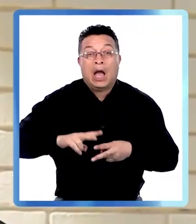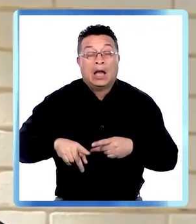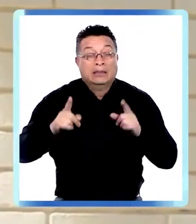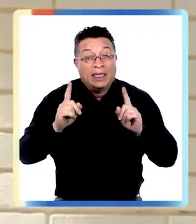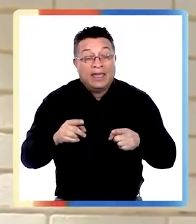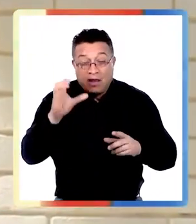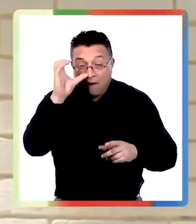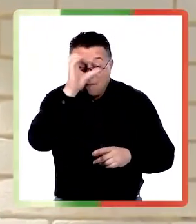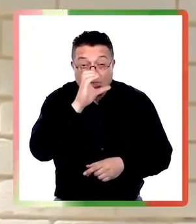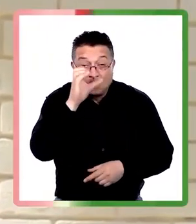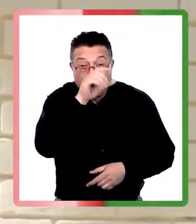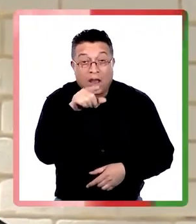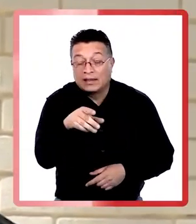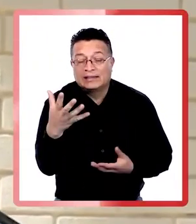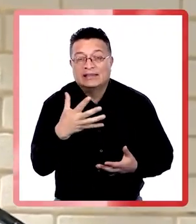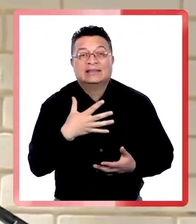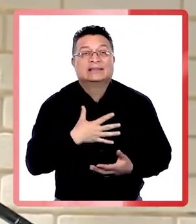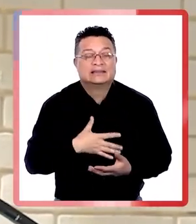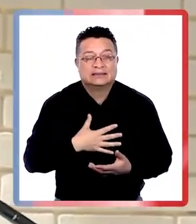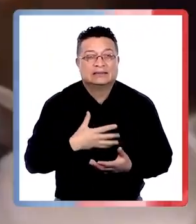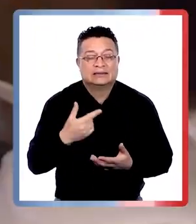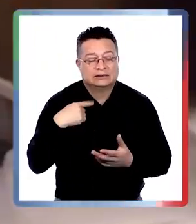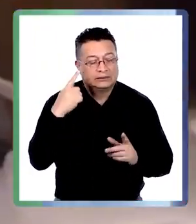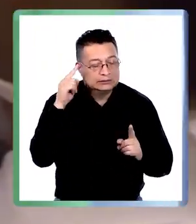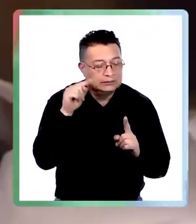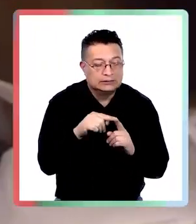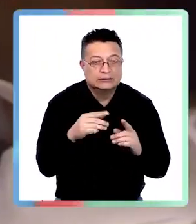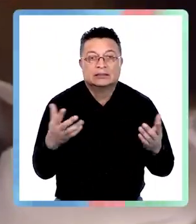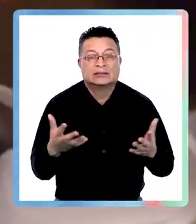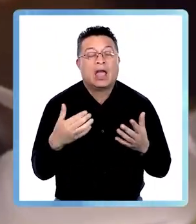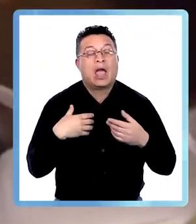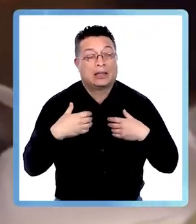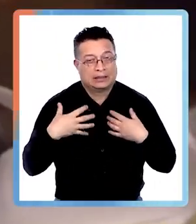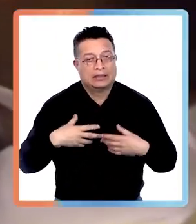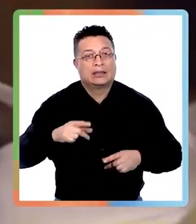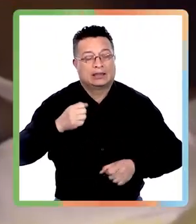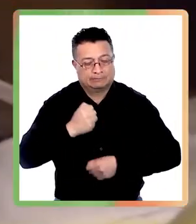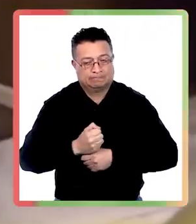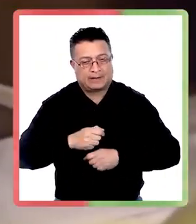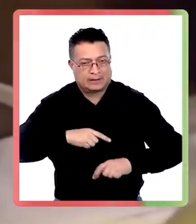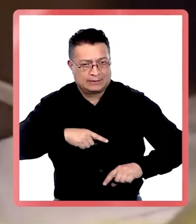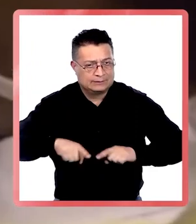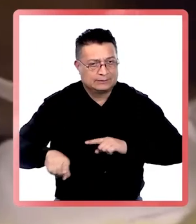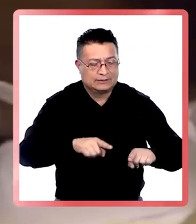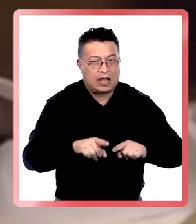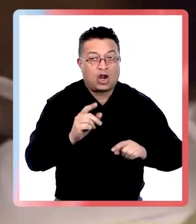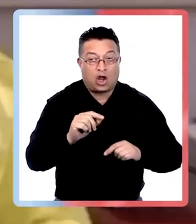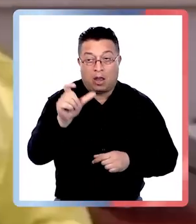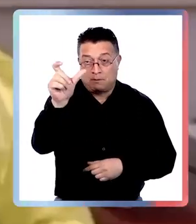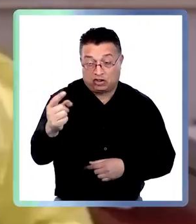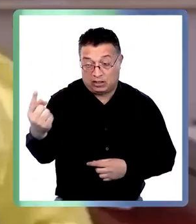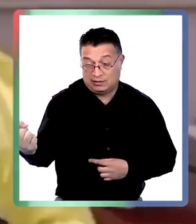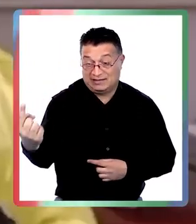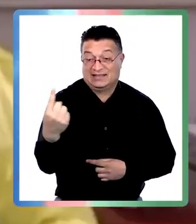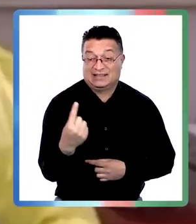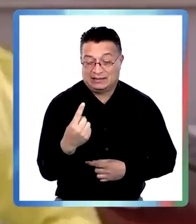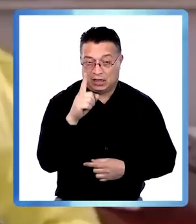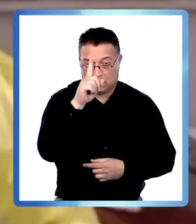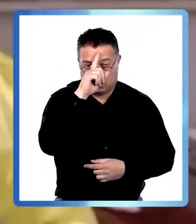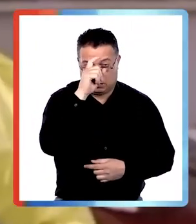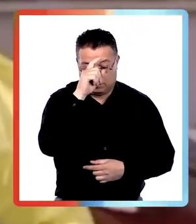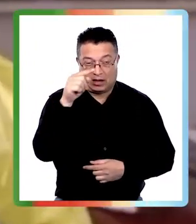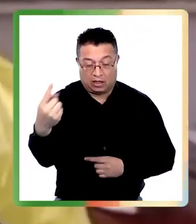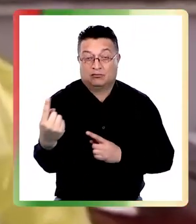lo que tenemos que tratar de propender es a realizar acciones, ya no que llegue el paciente al hospital, al